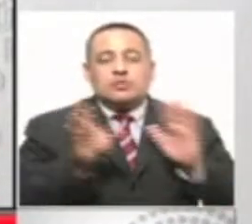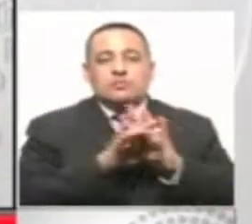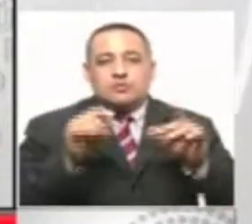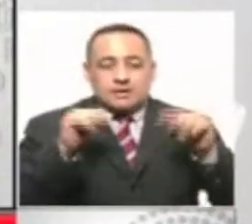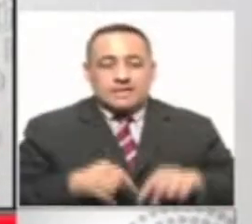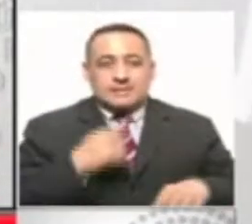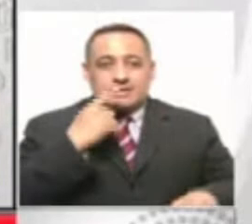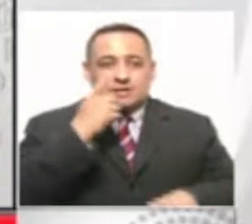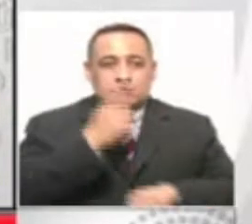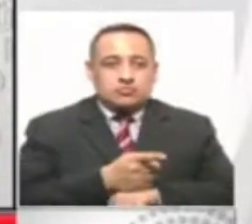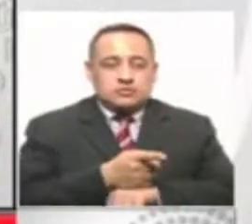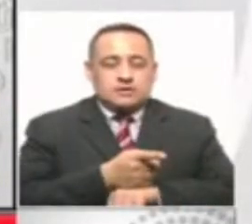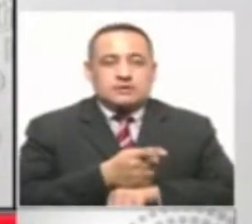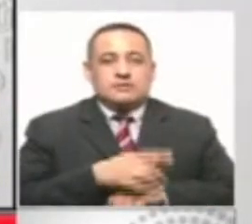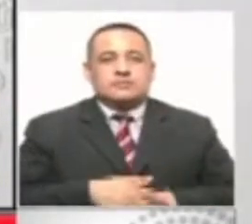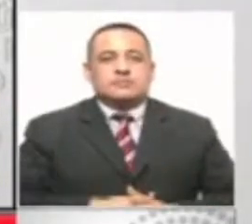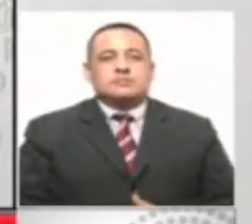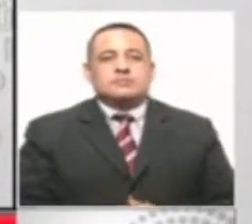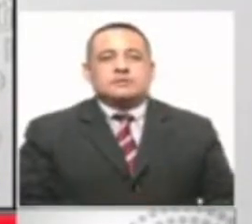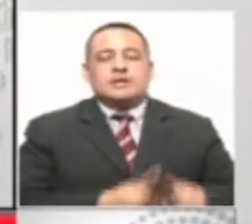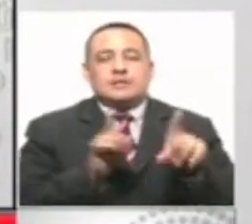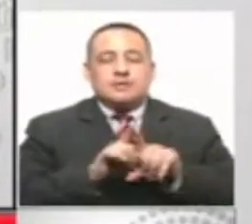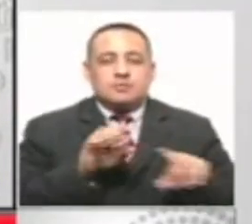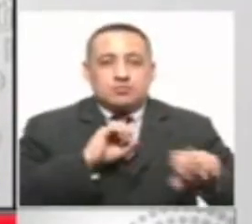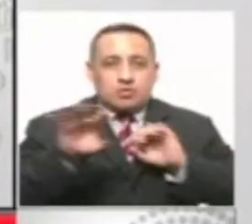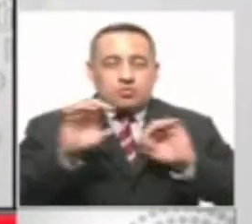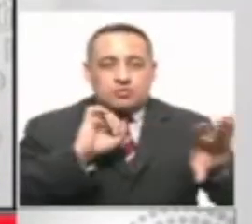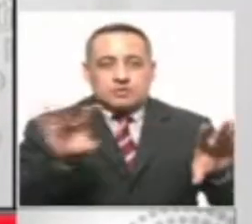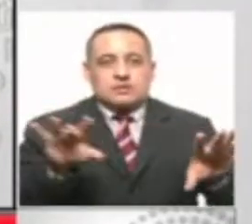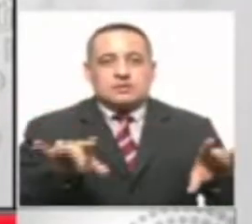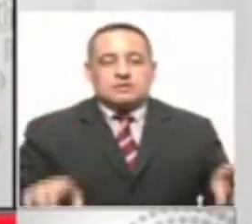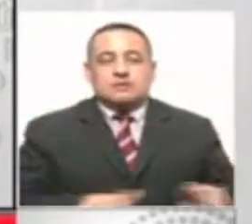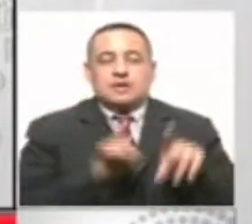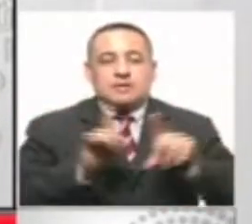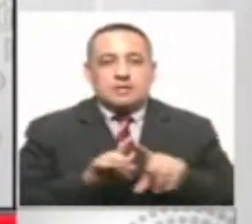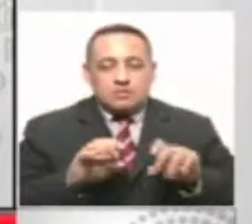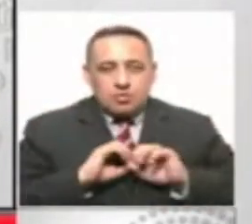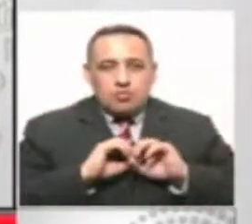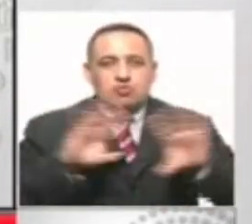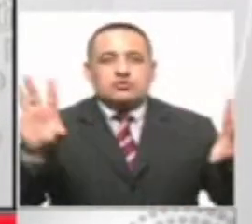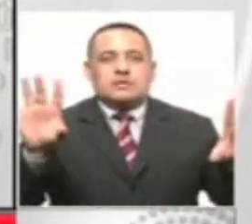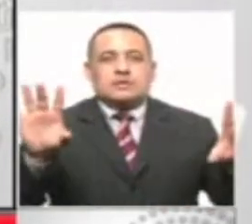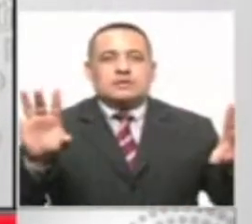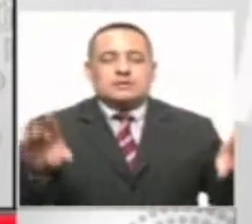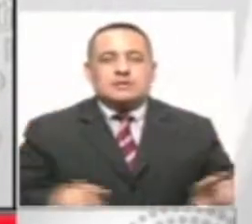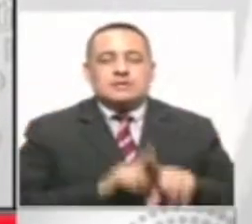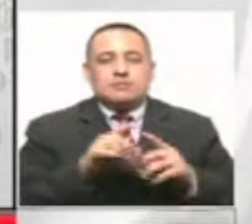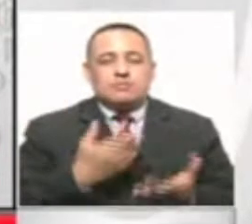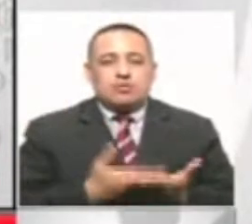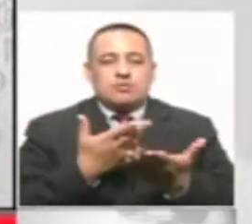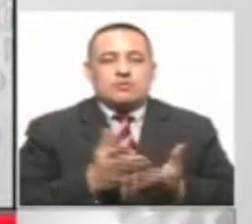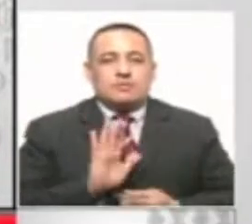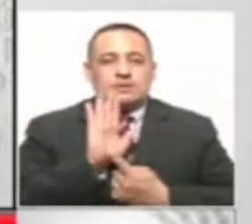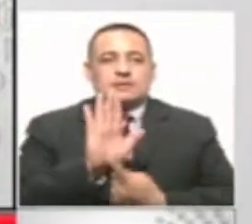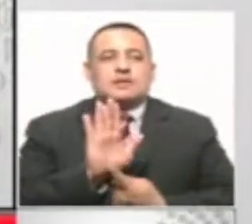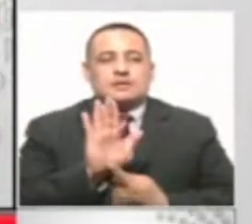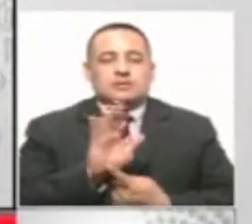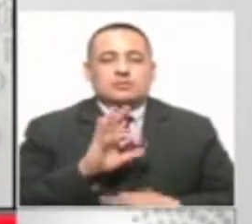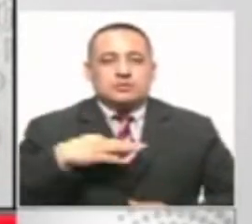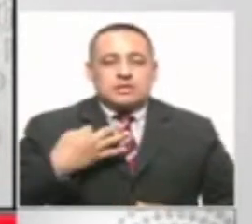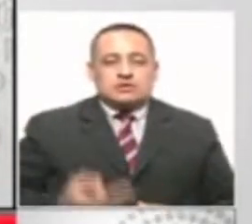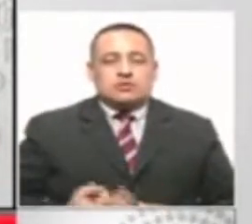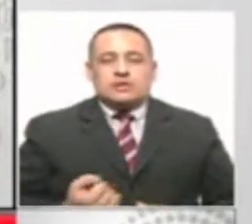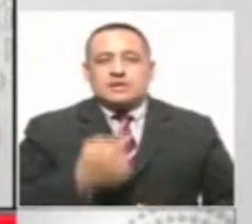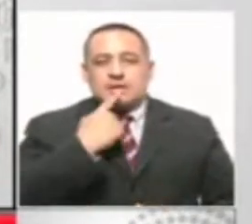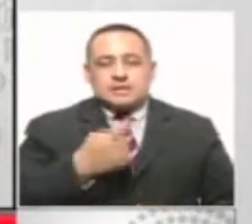esta interpelación promovida, promocionada y planteada, señores,